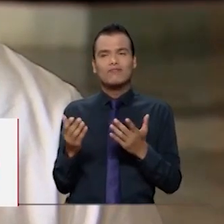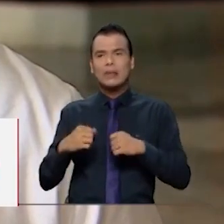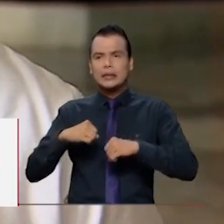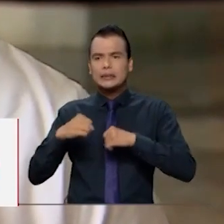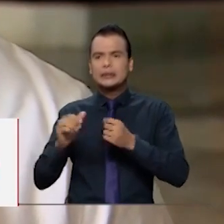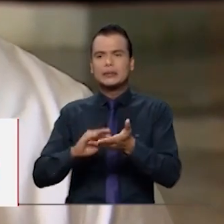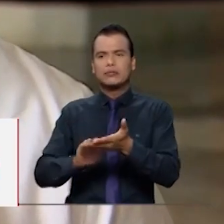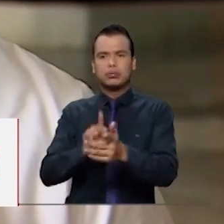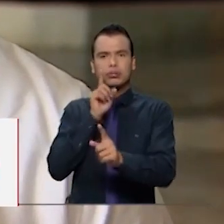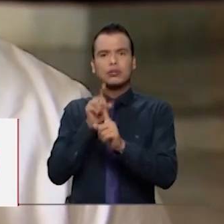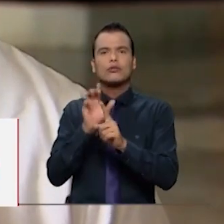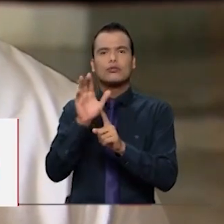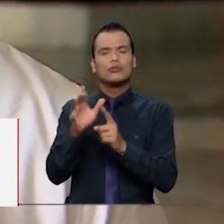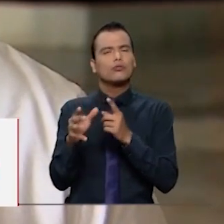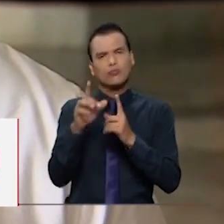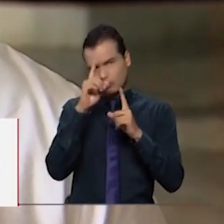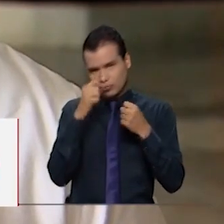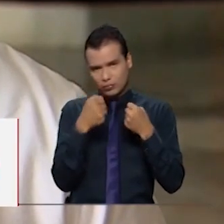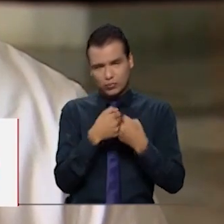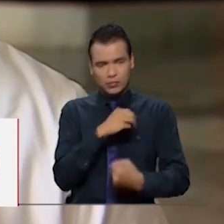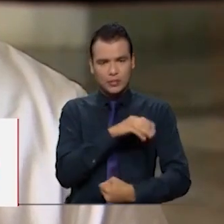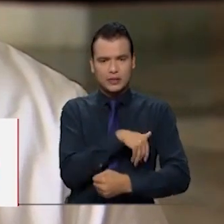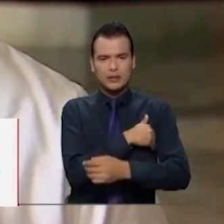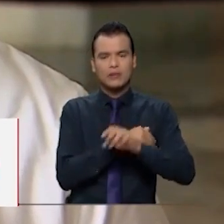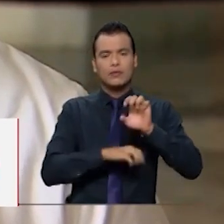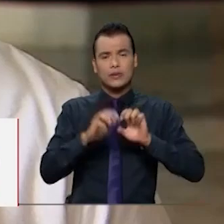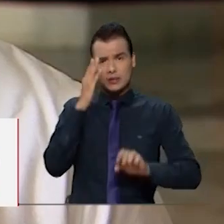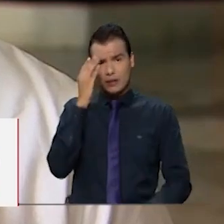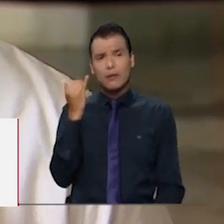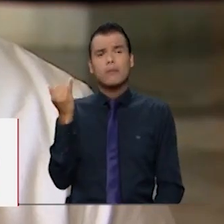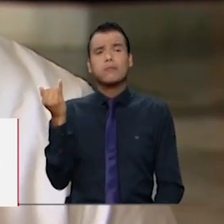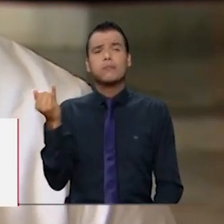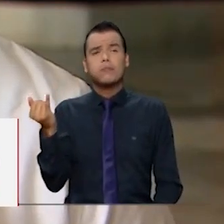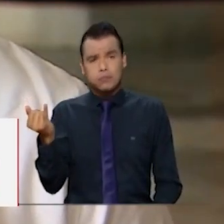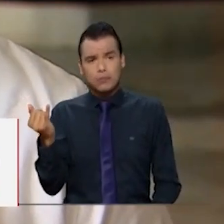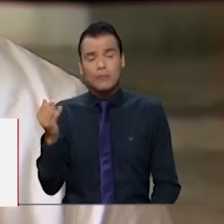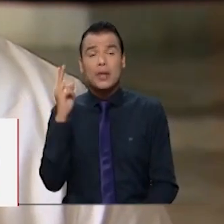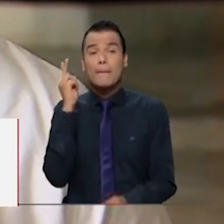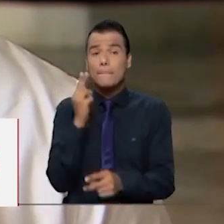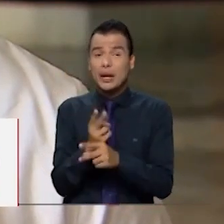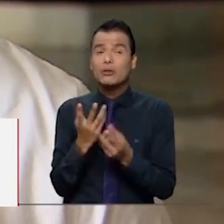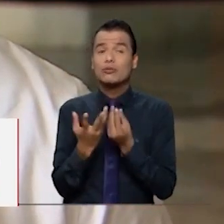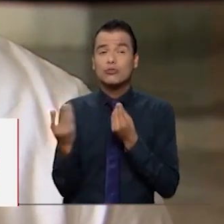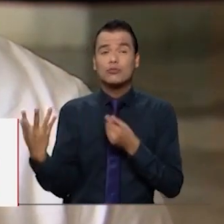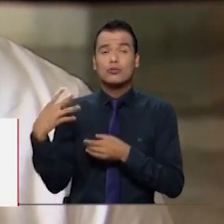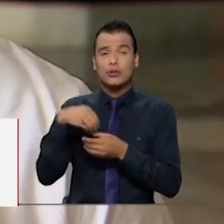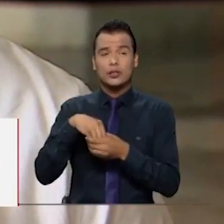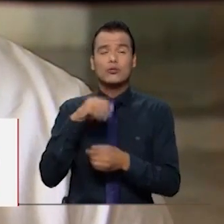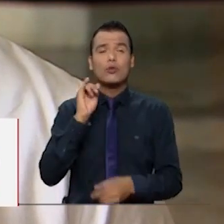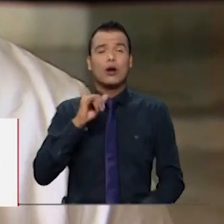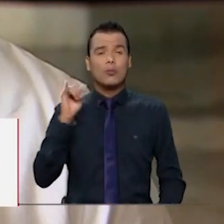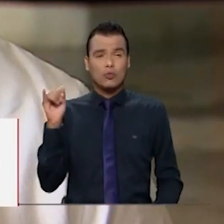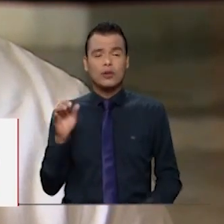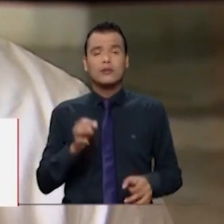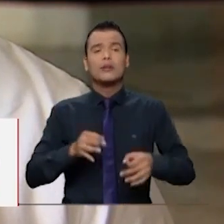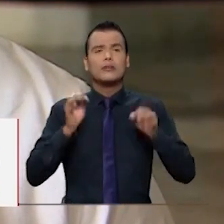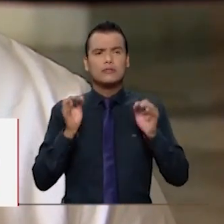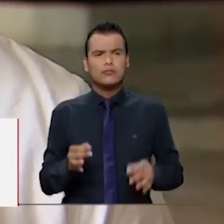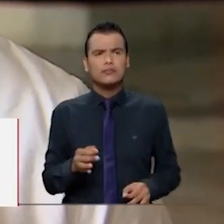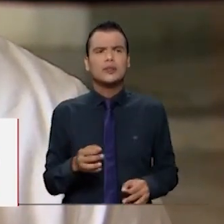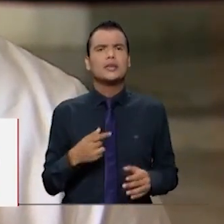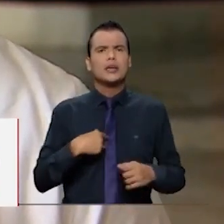importante resaltar que allí en el municipio de Jamundí existen carteles de los más buscados. Estamos trabajando con la administración municipal, se han pagado